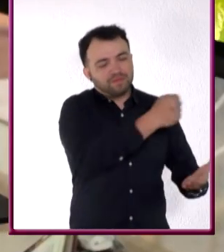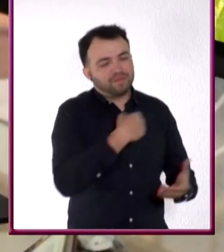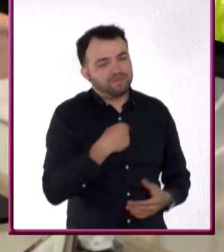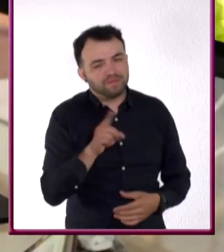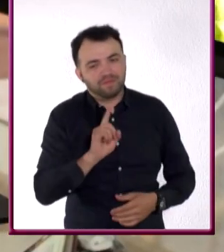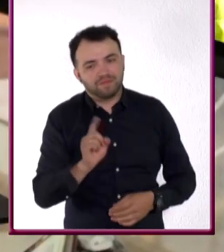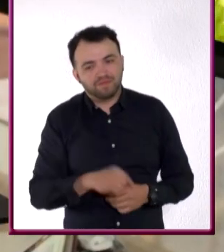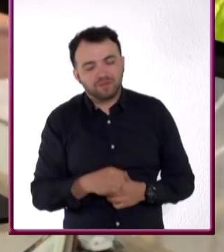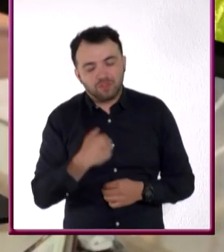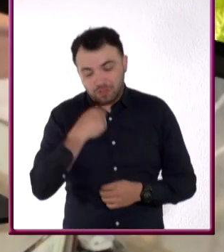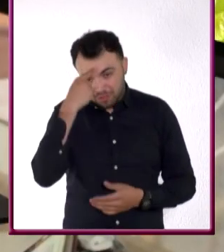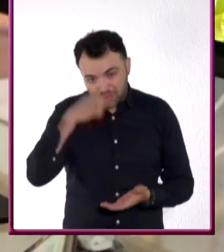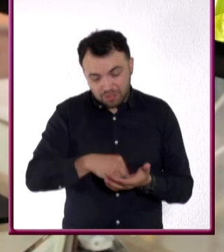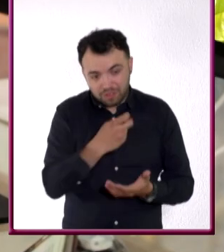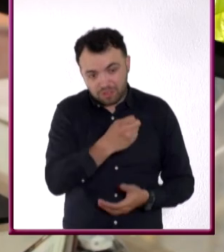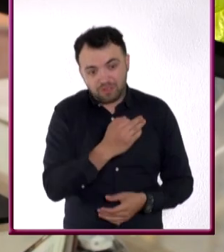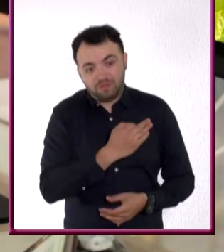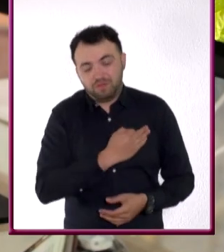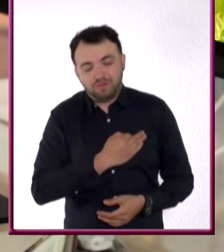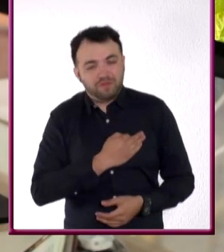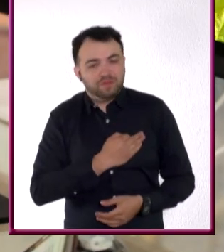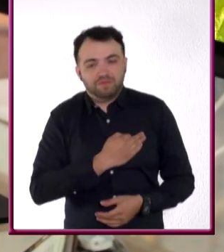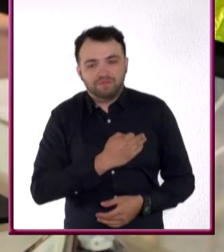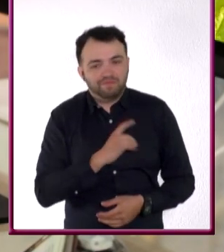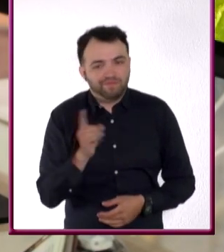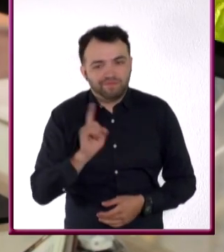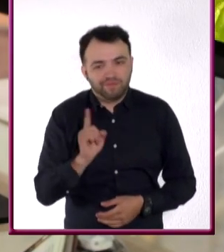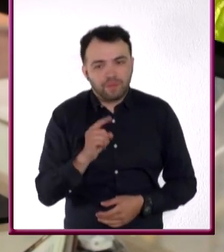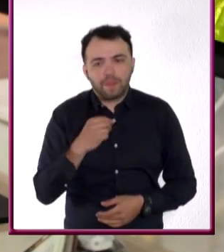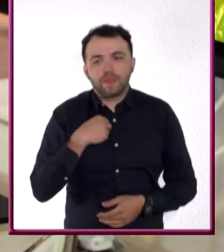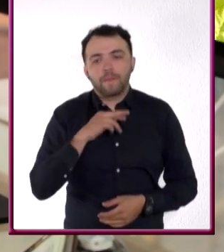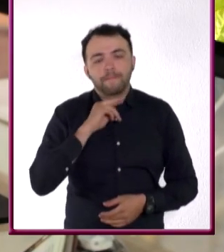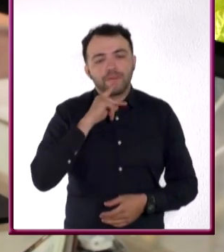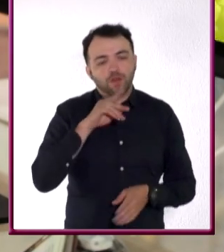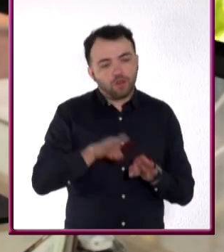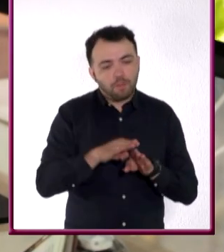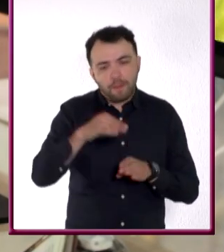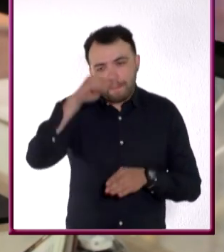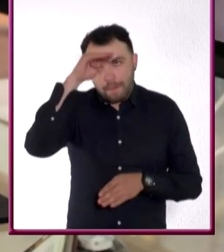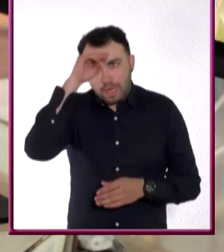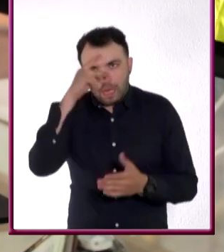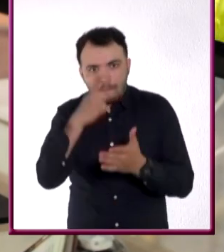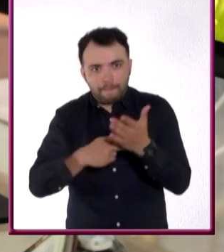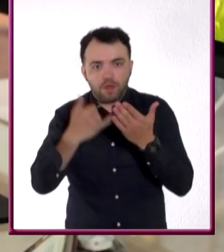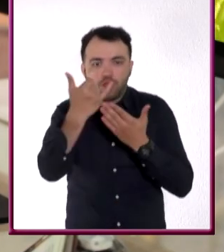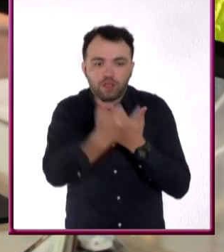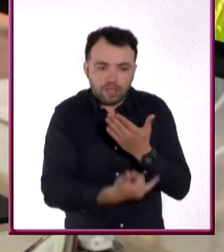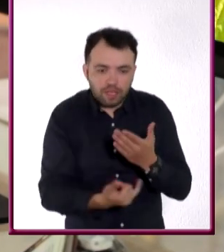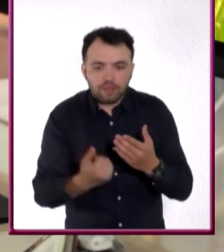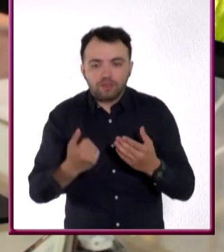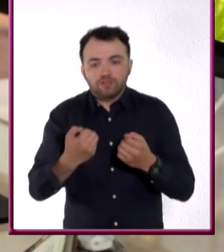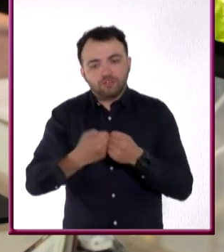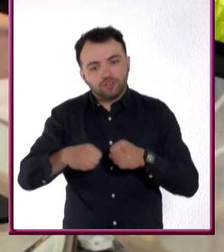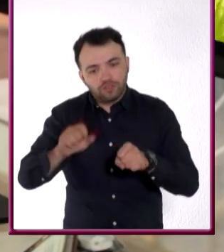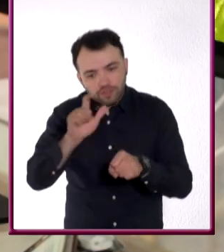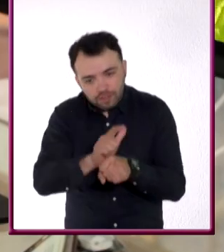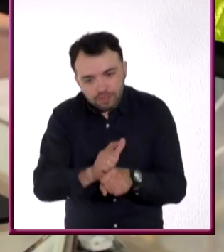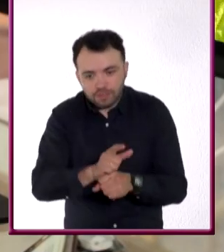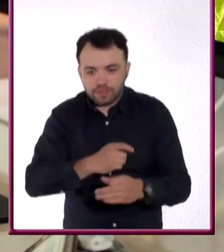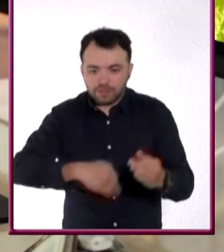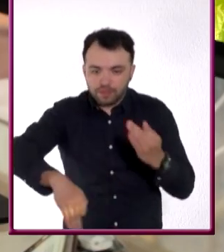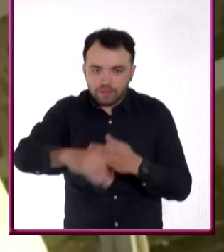sea una buena cosa a hacer, prefiero pensar en, no sé, proyectos como comunitarios, en alguna